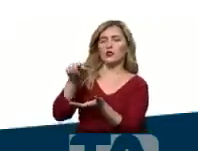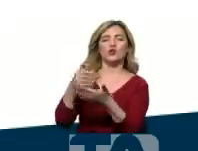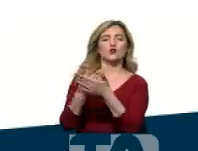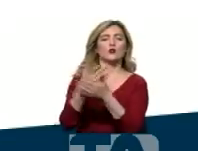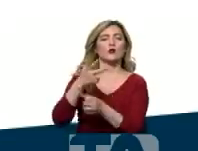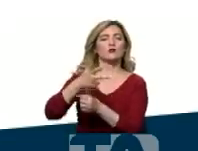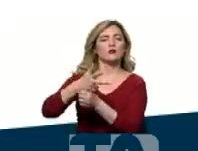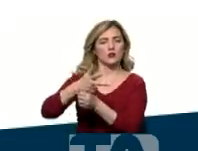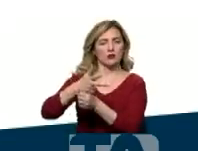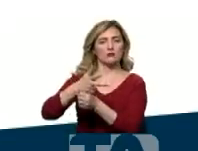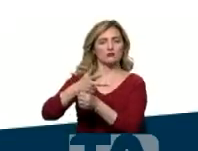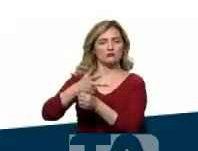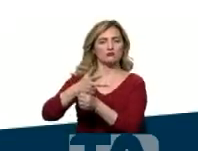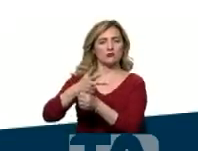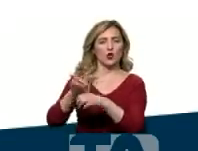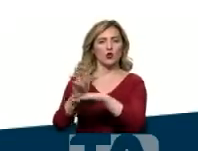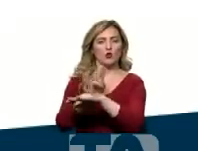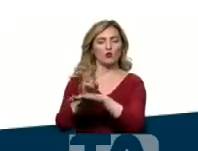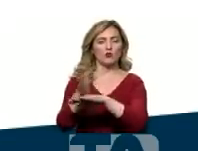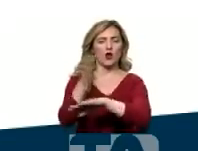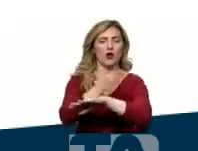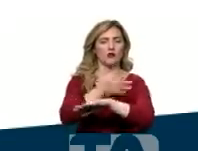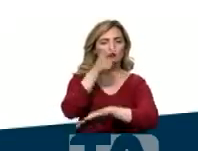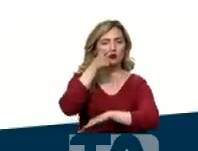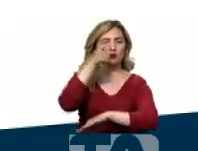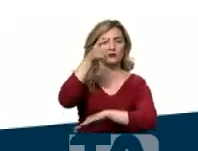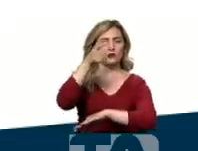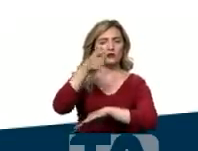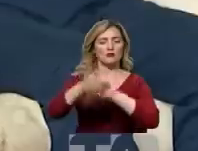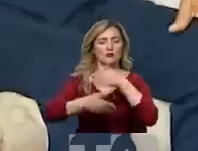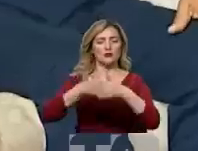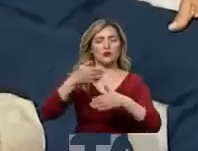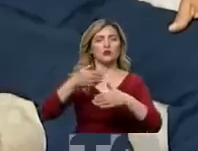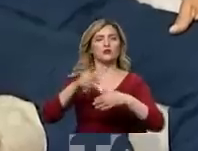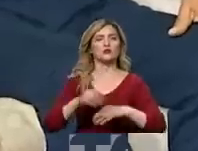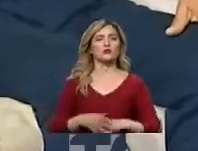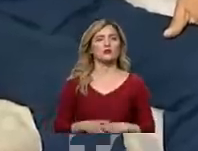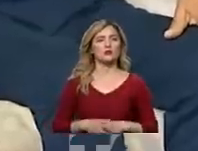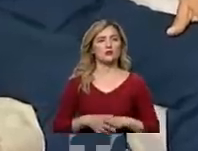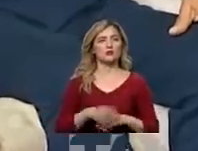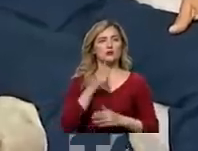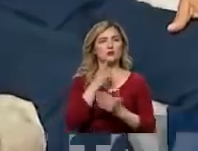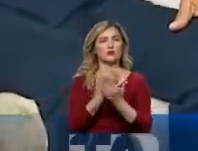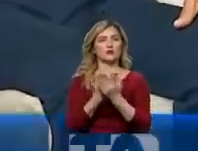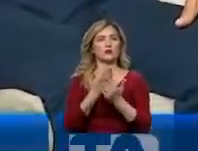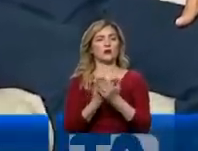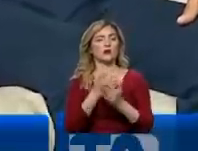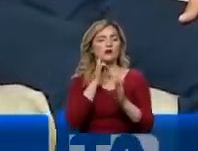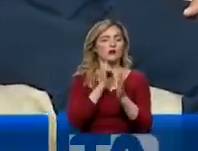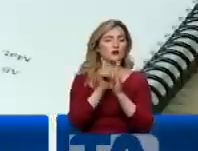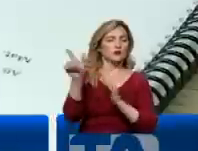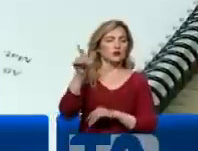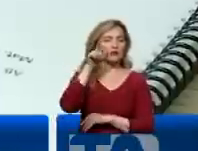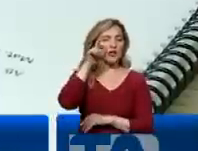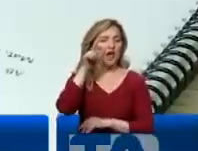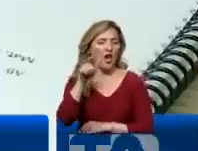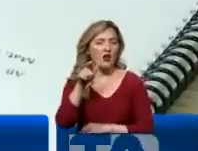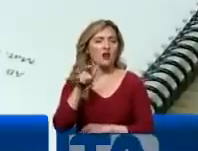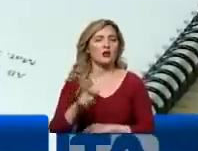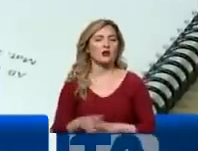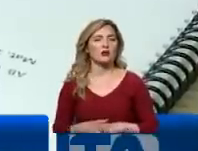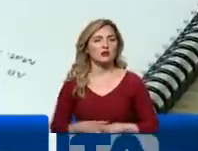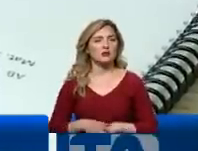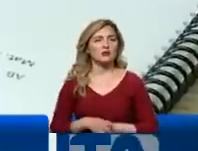nuevo video que no había sido usado por el anterior fiscal en la instrucción. Se trataba de una prueba que, según denuncia el fiscal del caso,